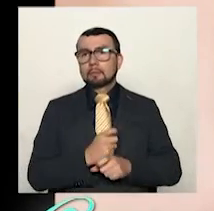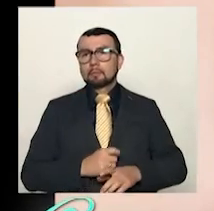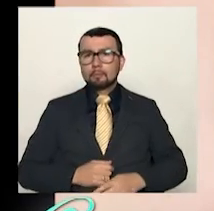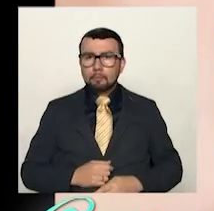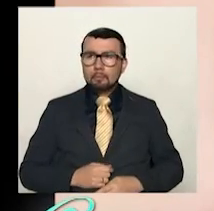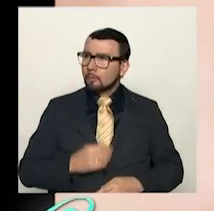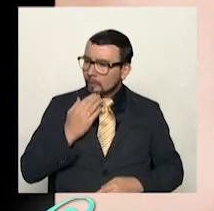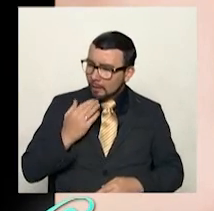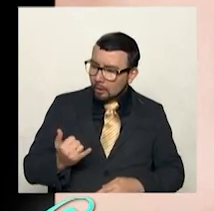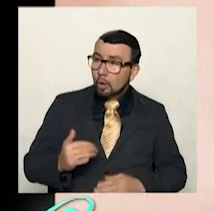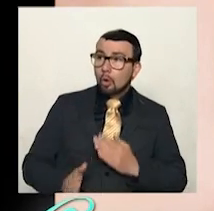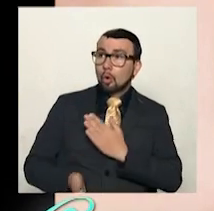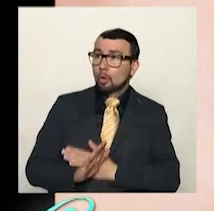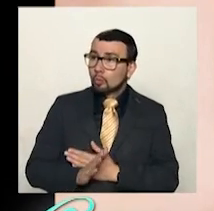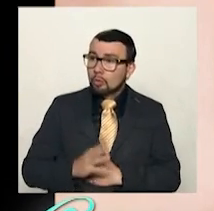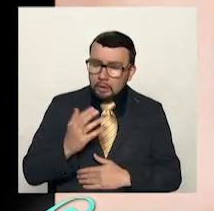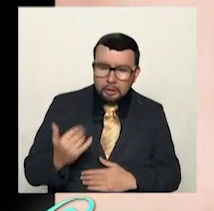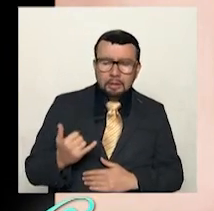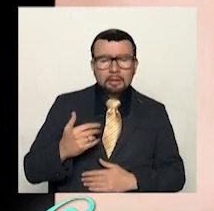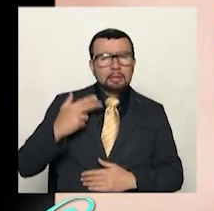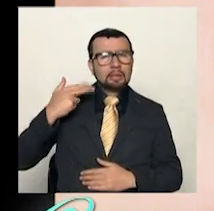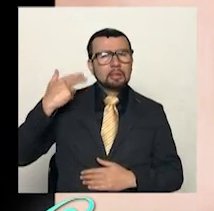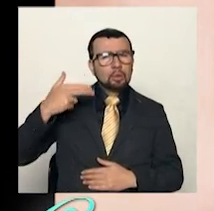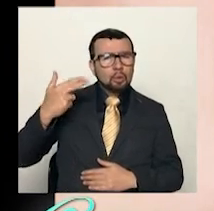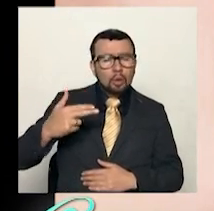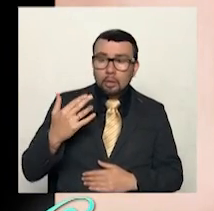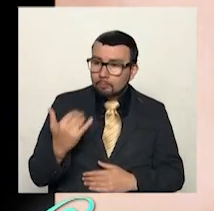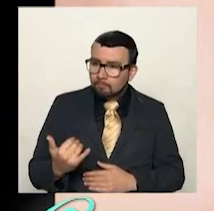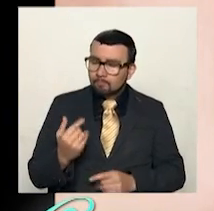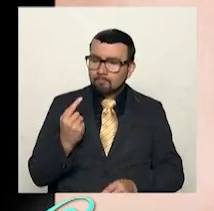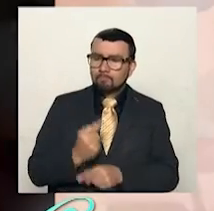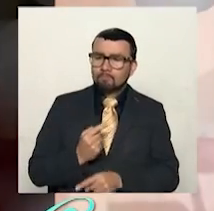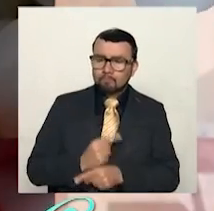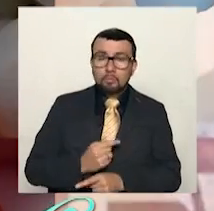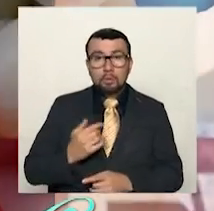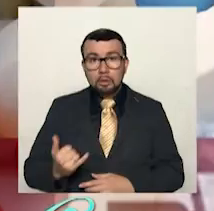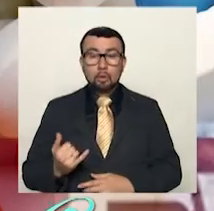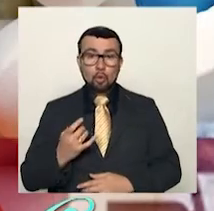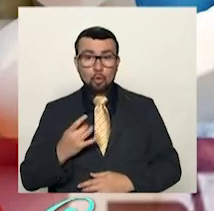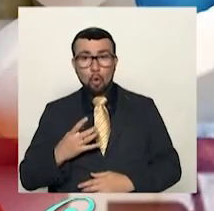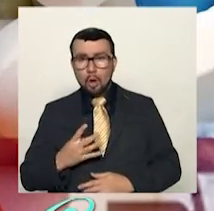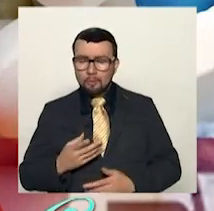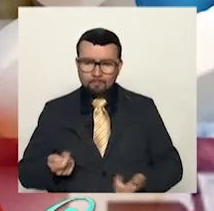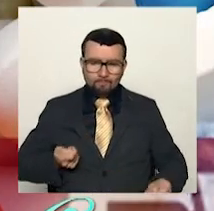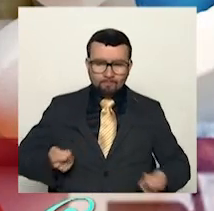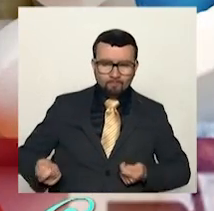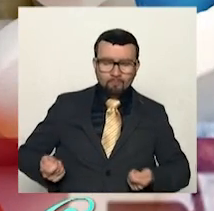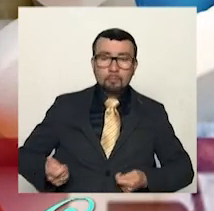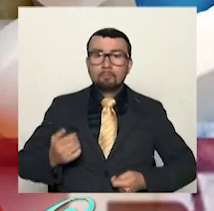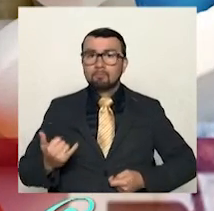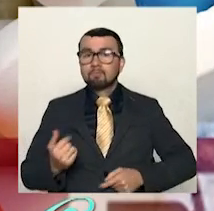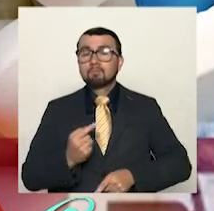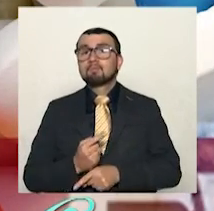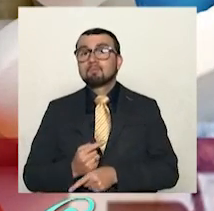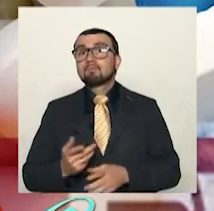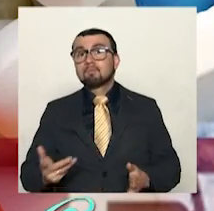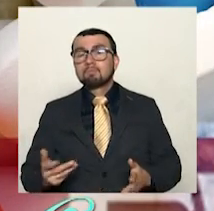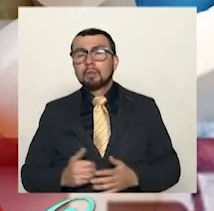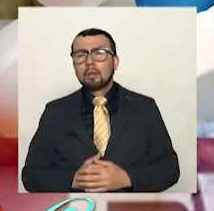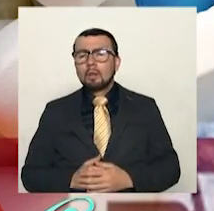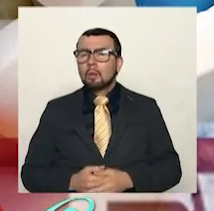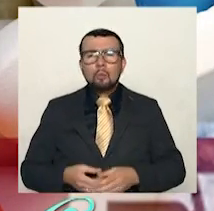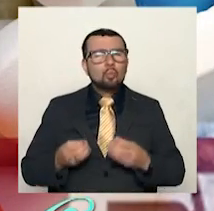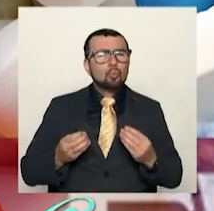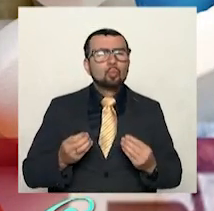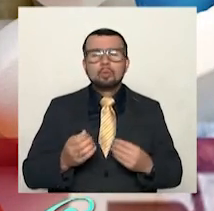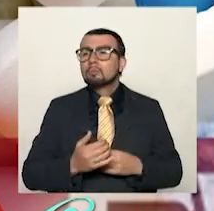en esa historia tan compleja como es la historia clínica del dolor abdominal, de los cólicos, muchos